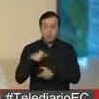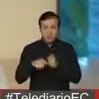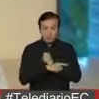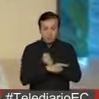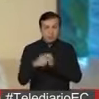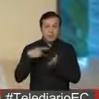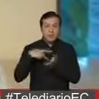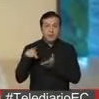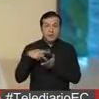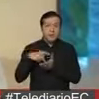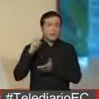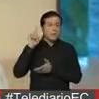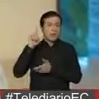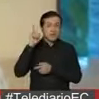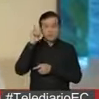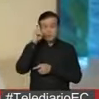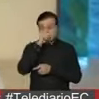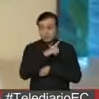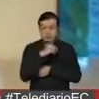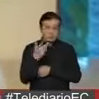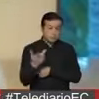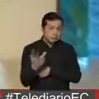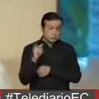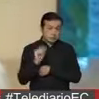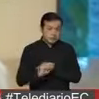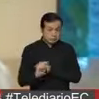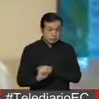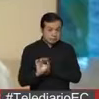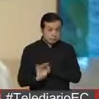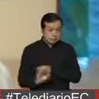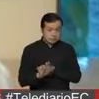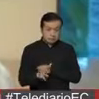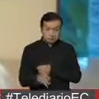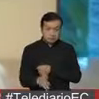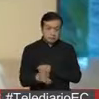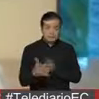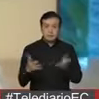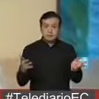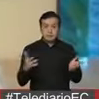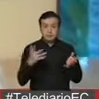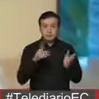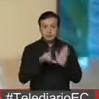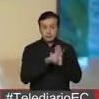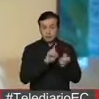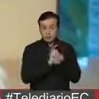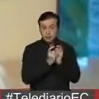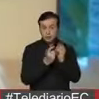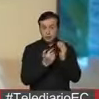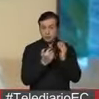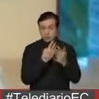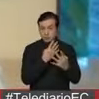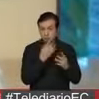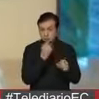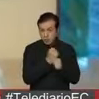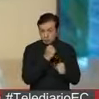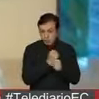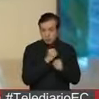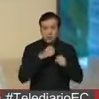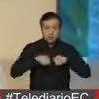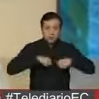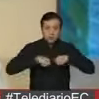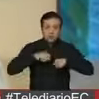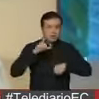paguemos más por los bienes de inferior calidad, modernizar la ley laboral para ser competitivos también, simplificar